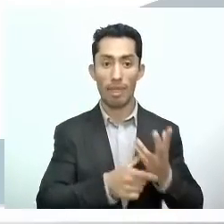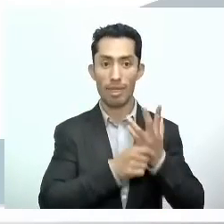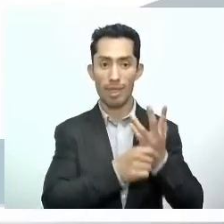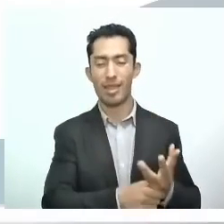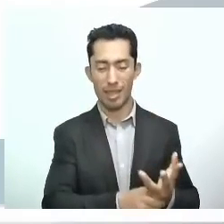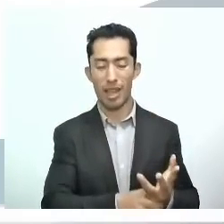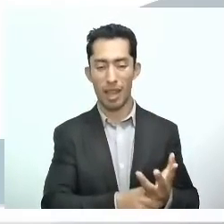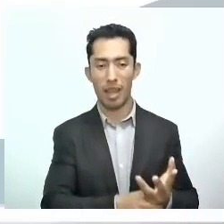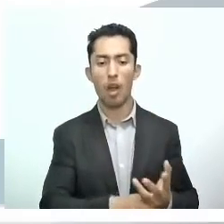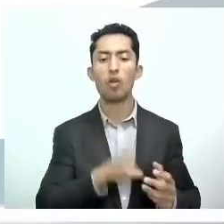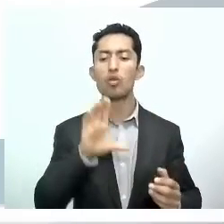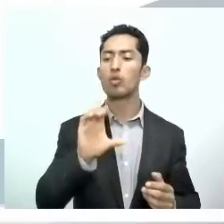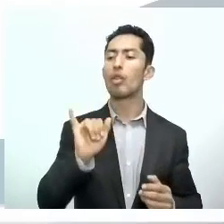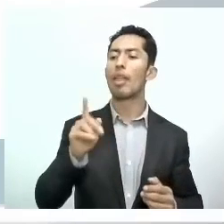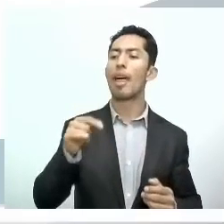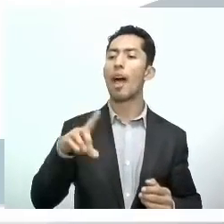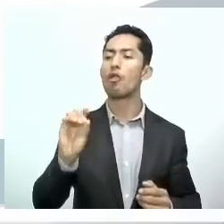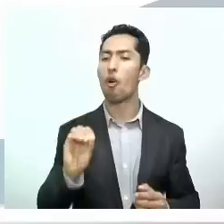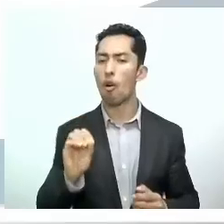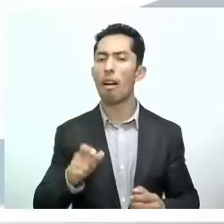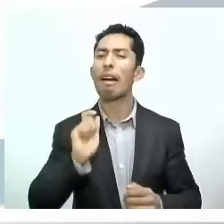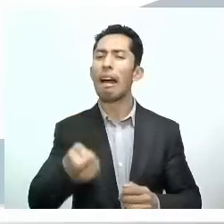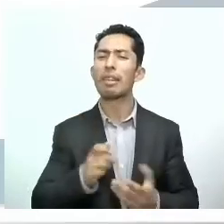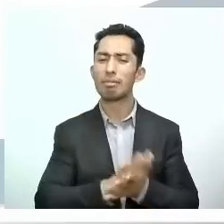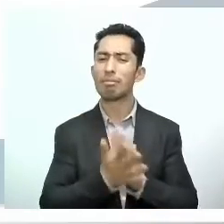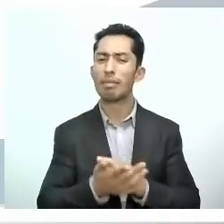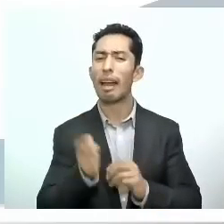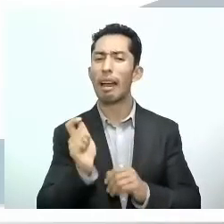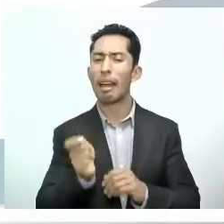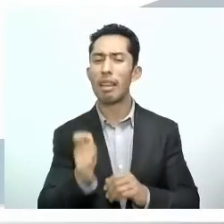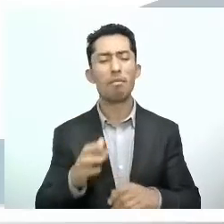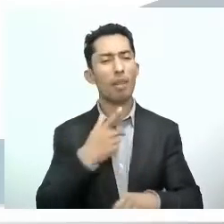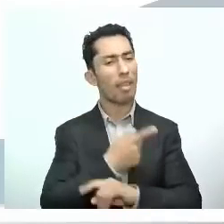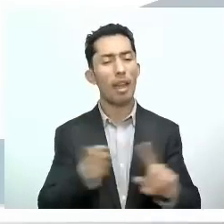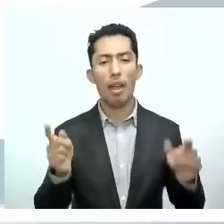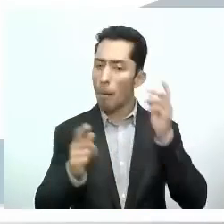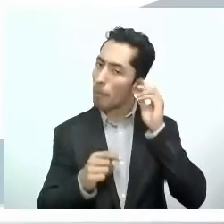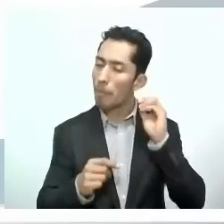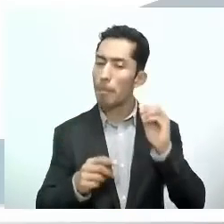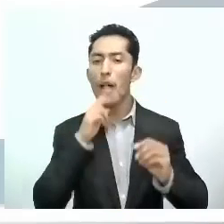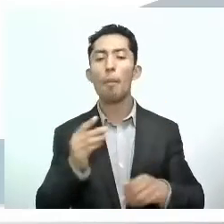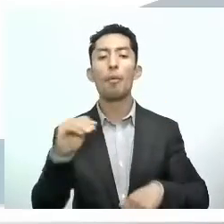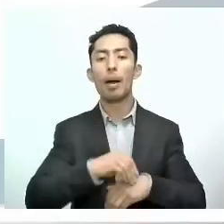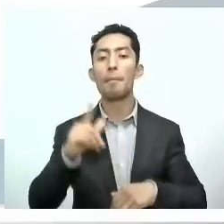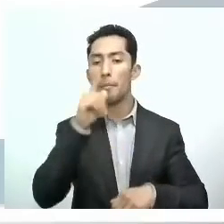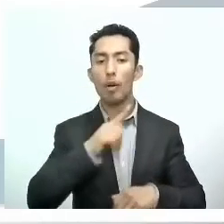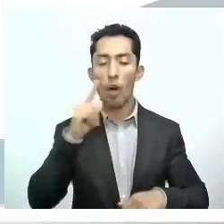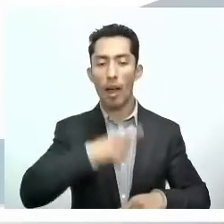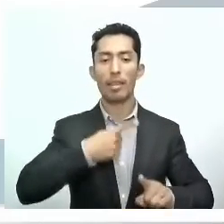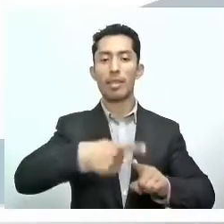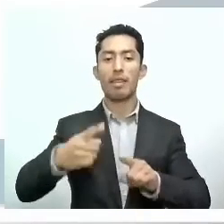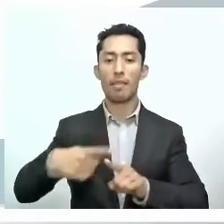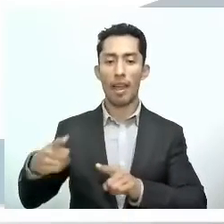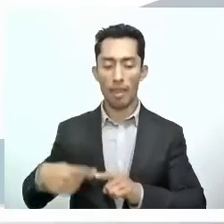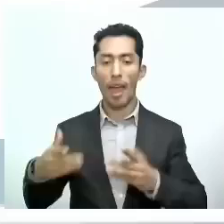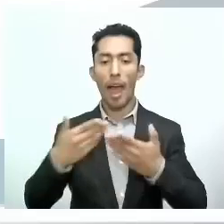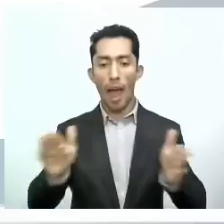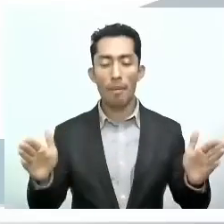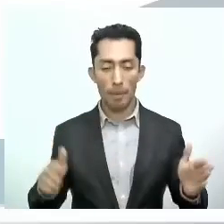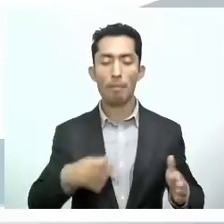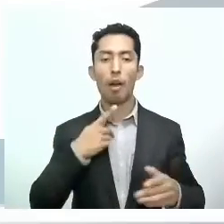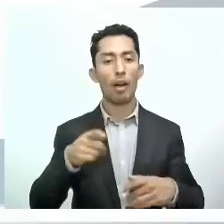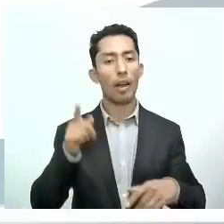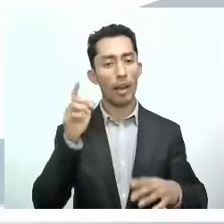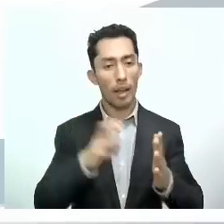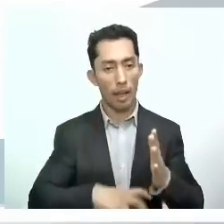es el ciudadano? ¿No? Entonces vamos a utilizar un lenguaje mucho más diverso, mucho más abierto. Dos, no